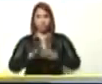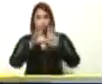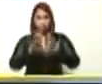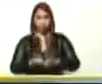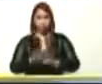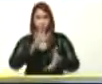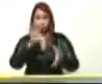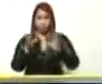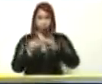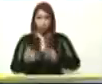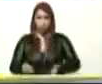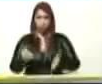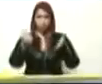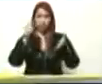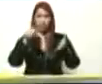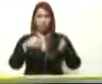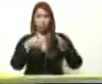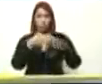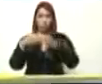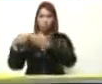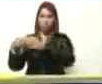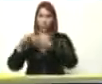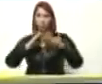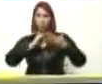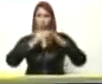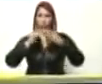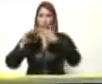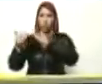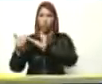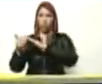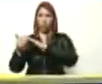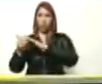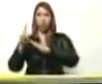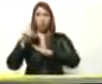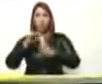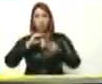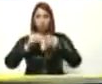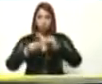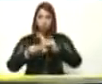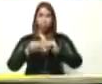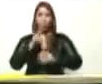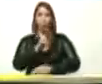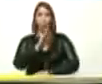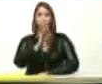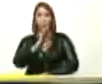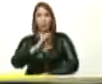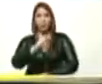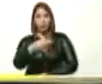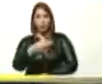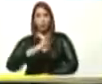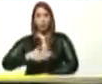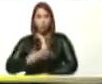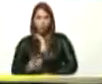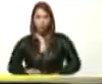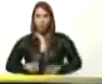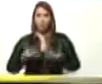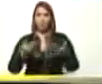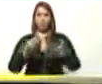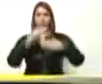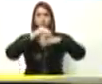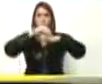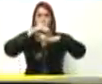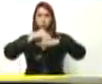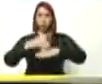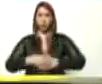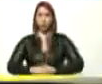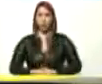su club a través de su organización comunera a través de su huiché pueda hacer llegar alertas